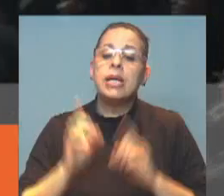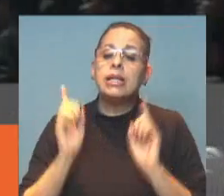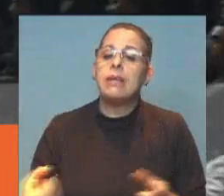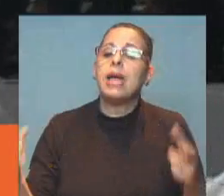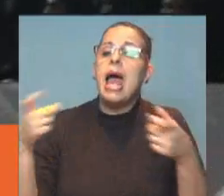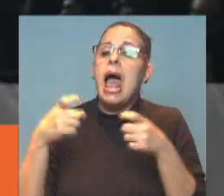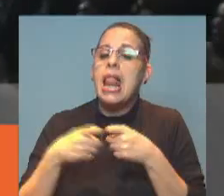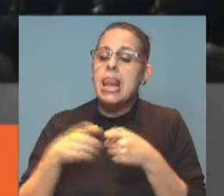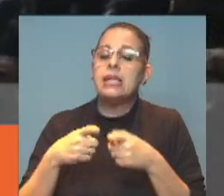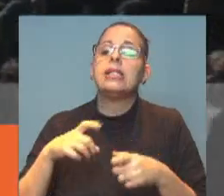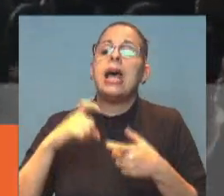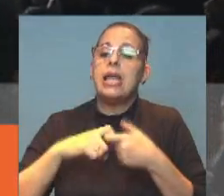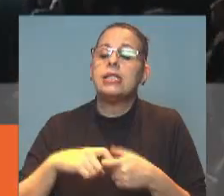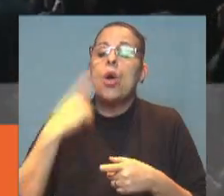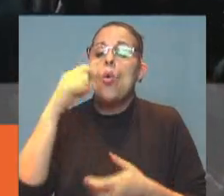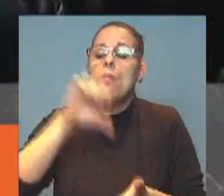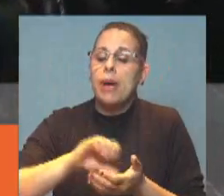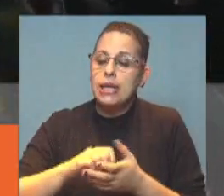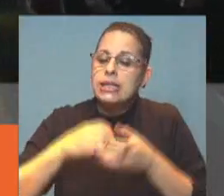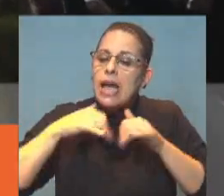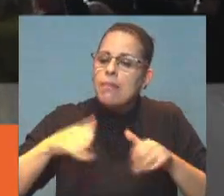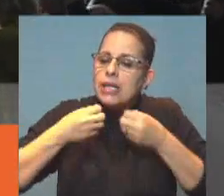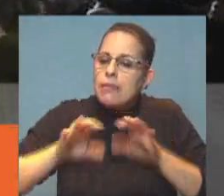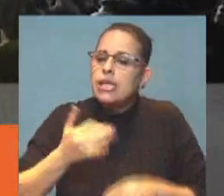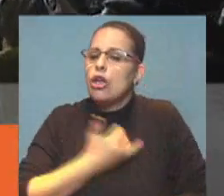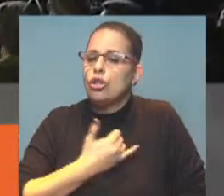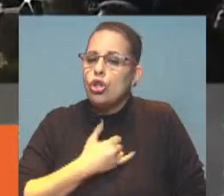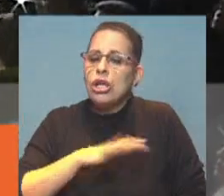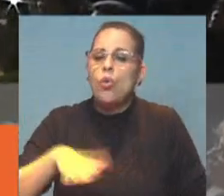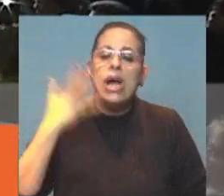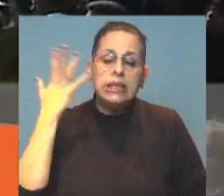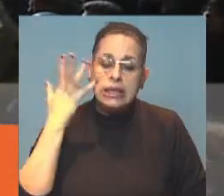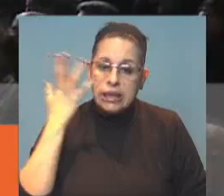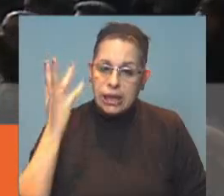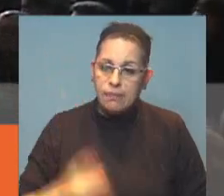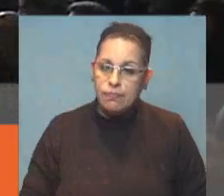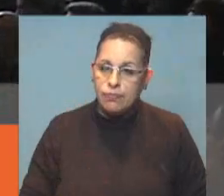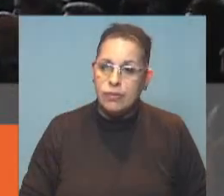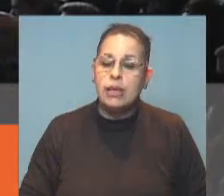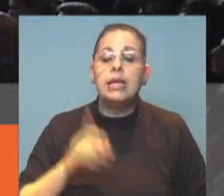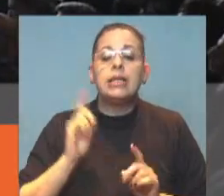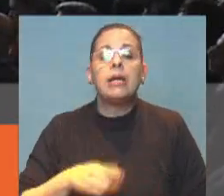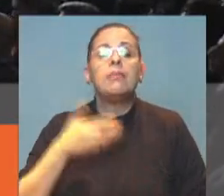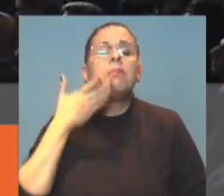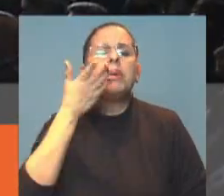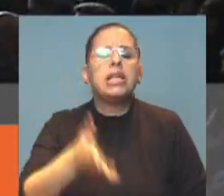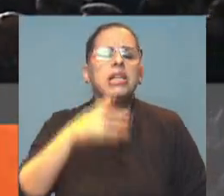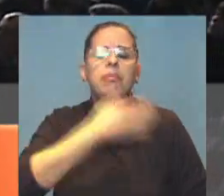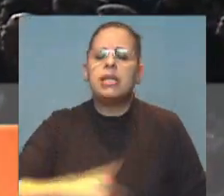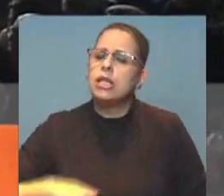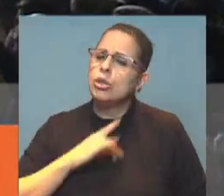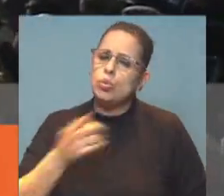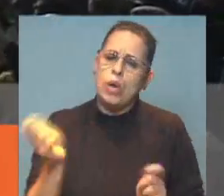Alianza Un País, eligió lanzar la campaña en la localidad de Tigre, desde donde le pidió al presidente que